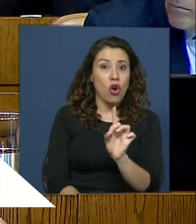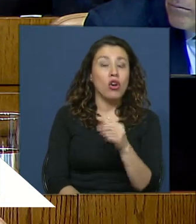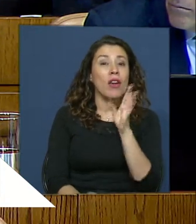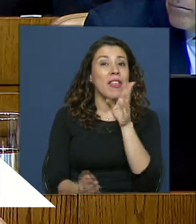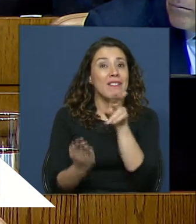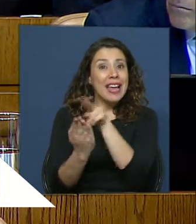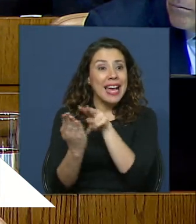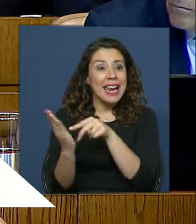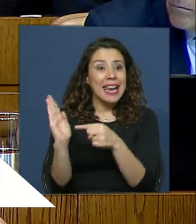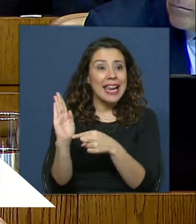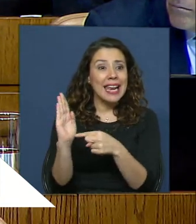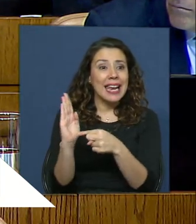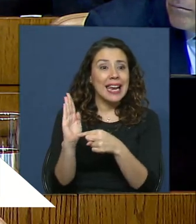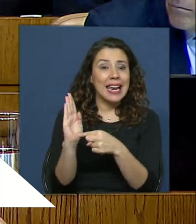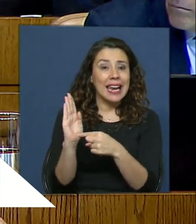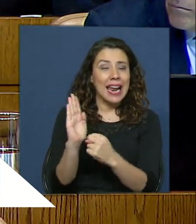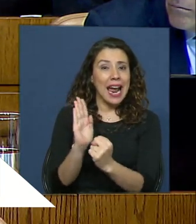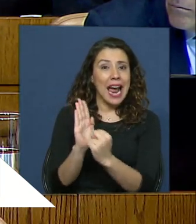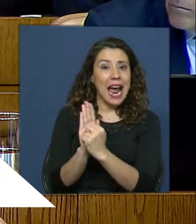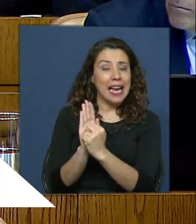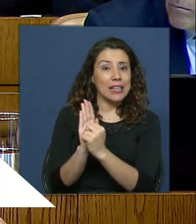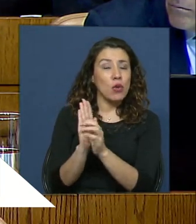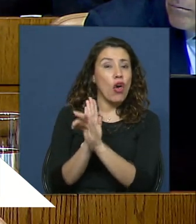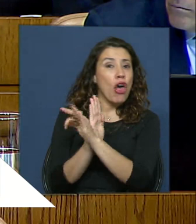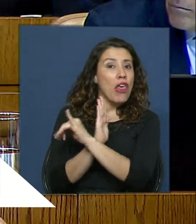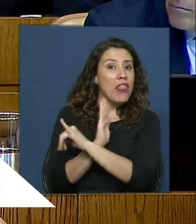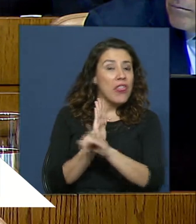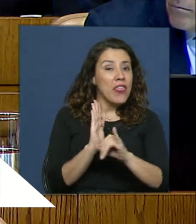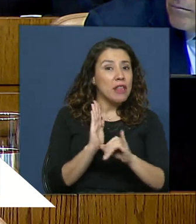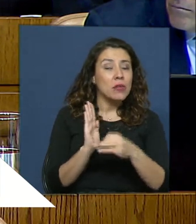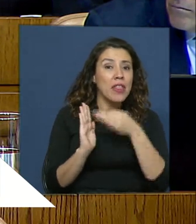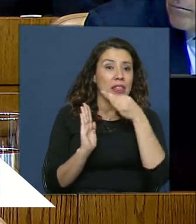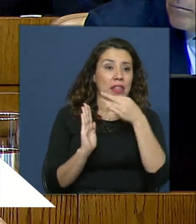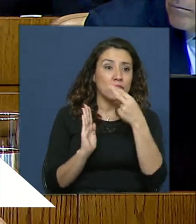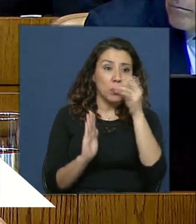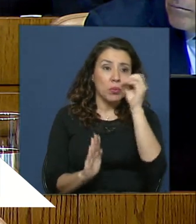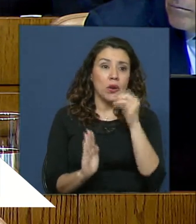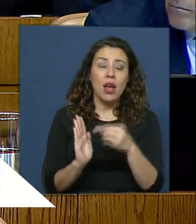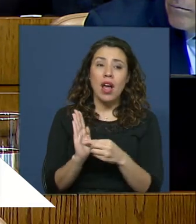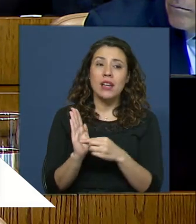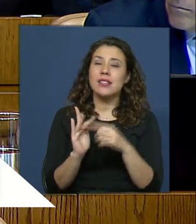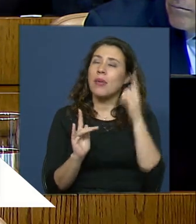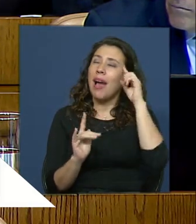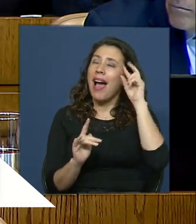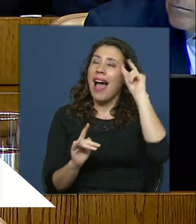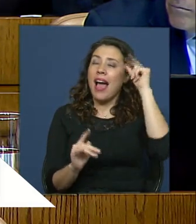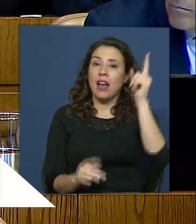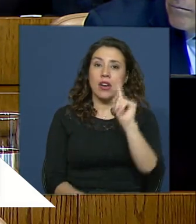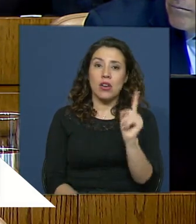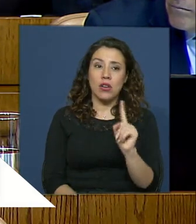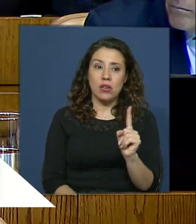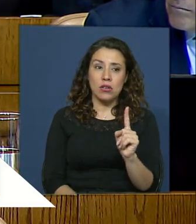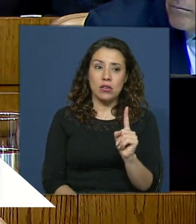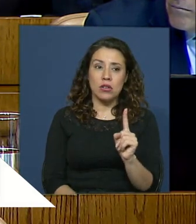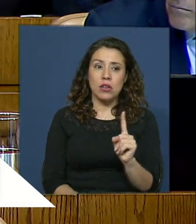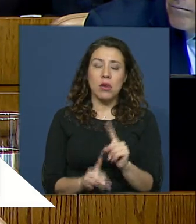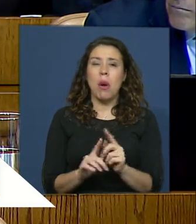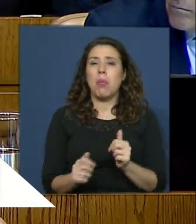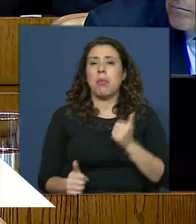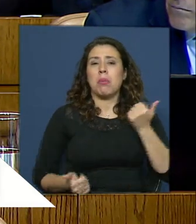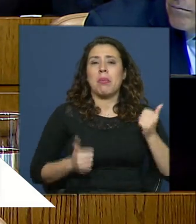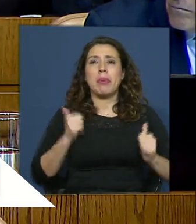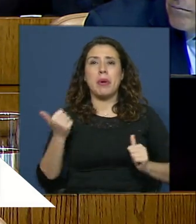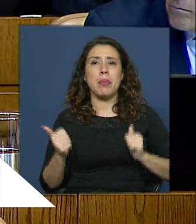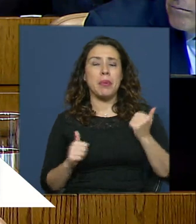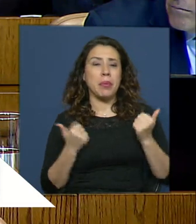leer el artículo y después referirse a ello. Además, esto no es una ocurrencia, ni forma parte de la soberbia, ni